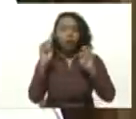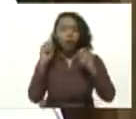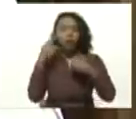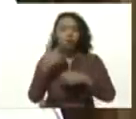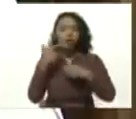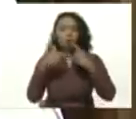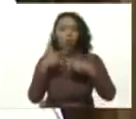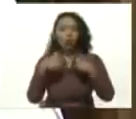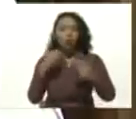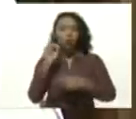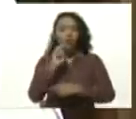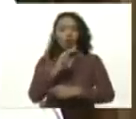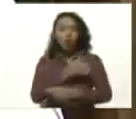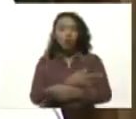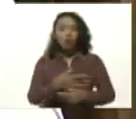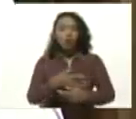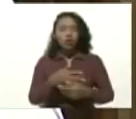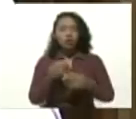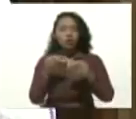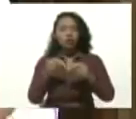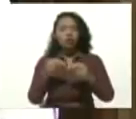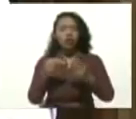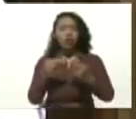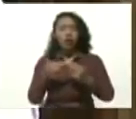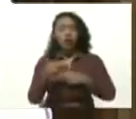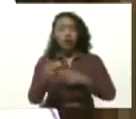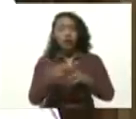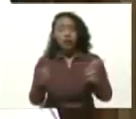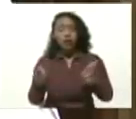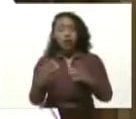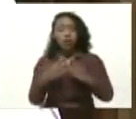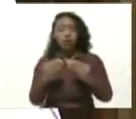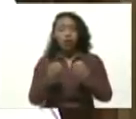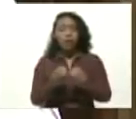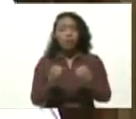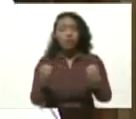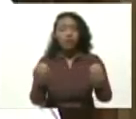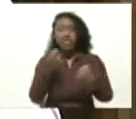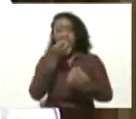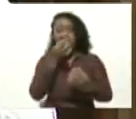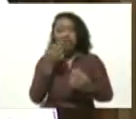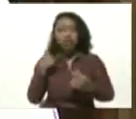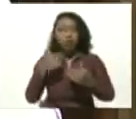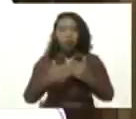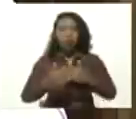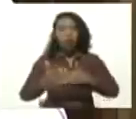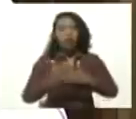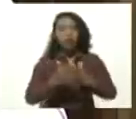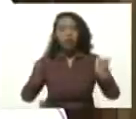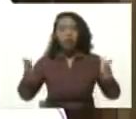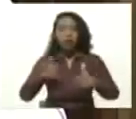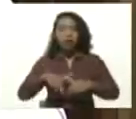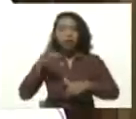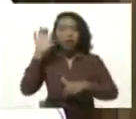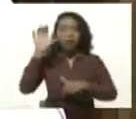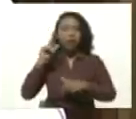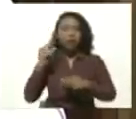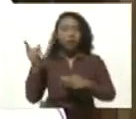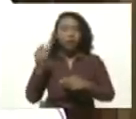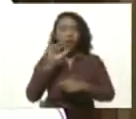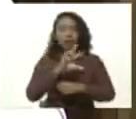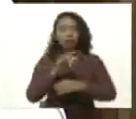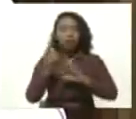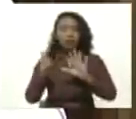recuperado más de 2 millones de hectáreas entre los jardines de todas nuestras universidades a lo largo y ancho del país y ha retirado más de 36 toneladas de